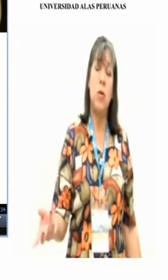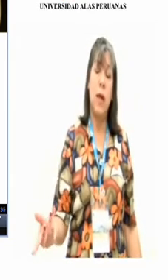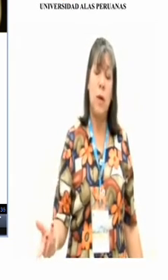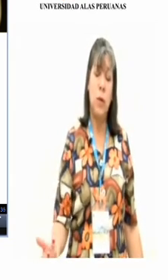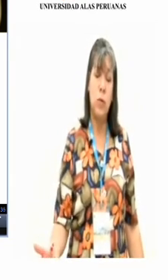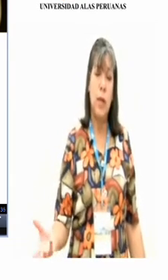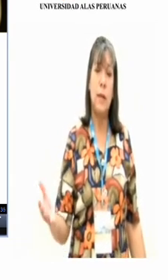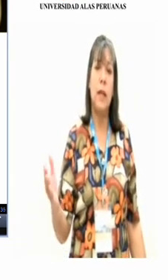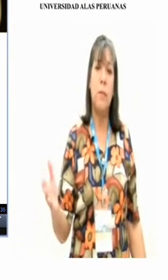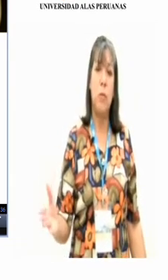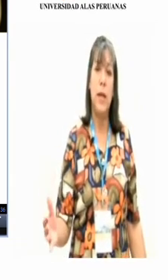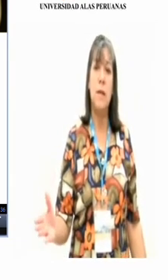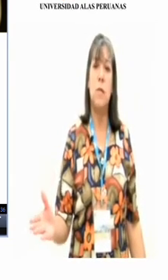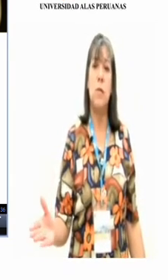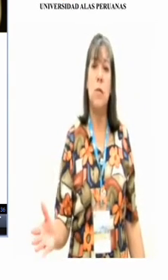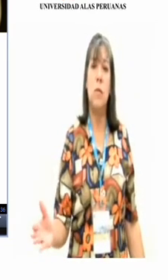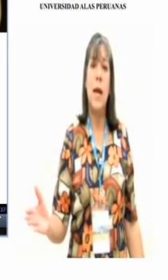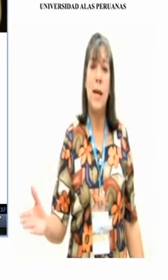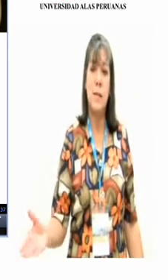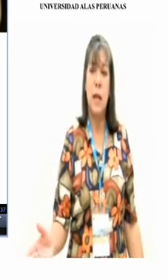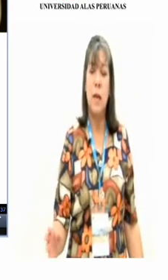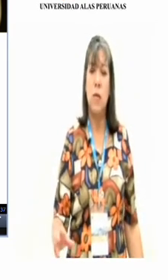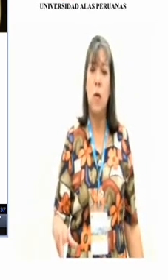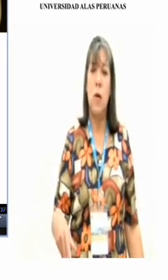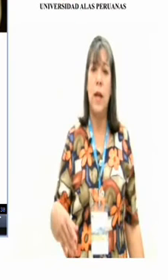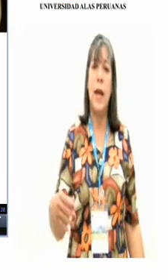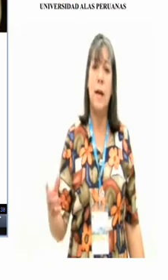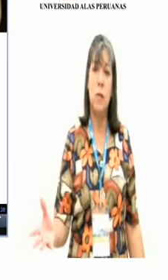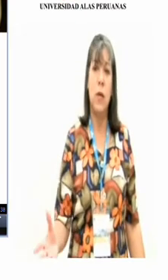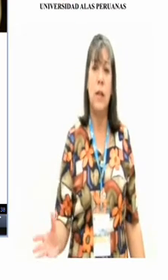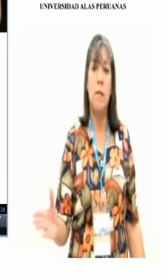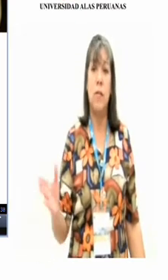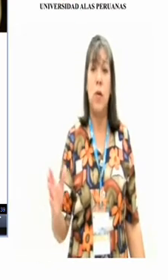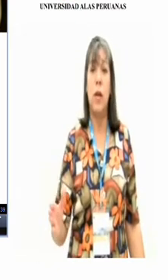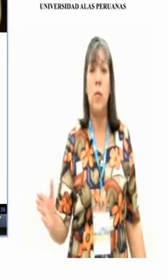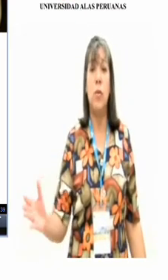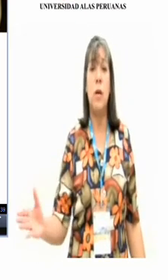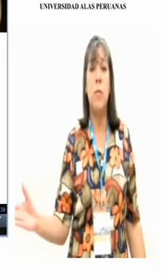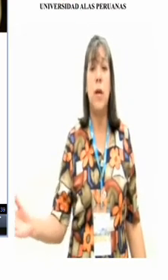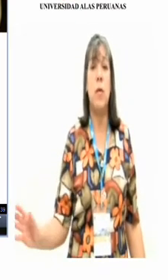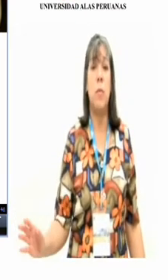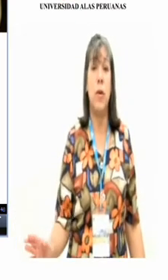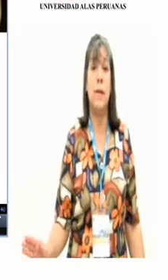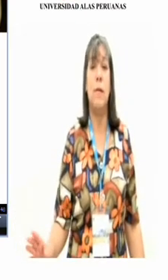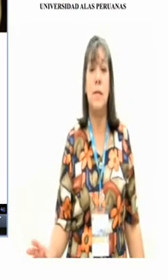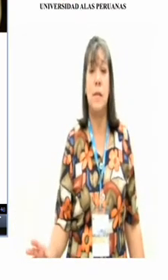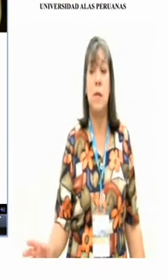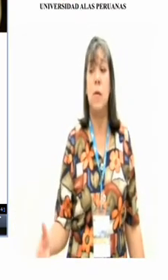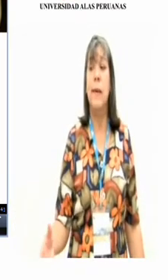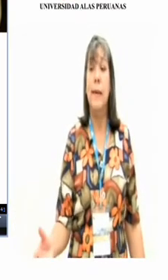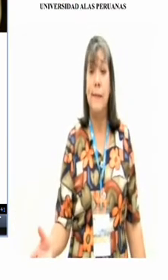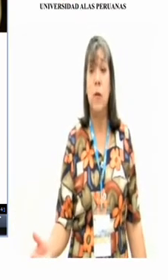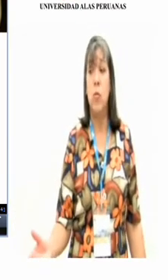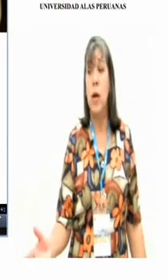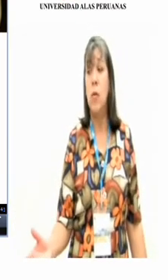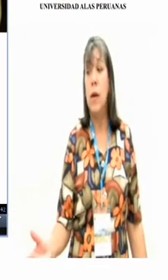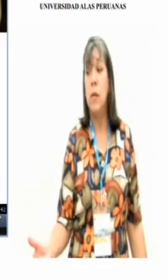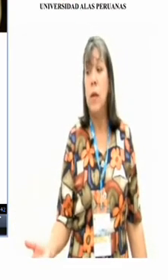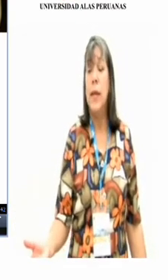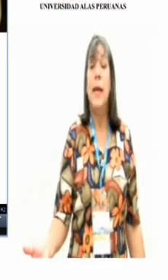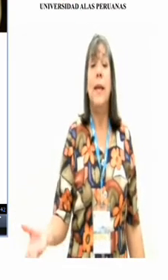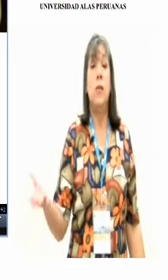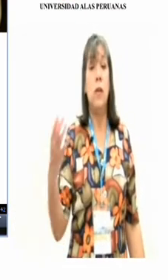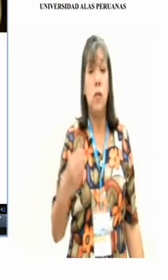le decimos a los estudiantes que publiquen sus asignaciones, que hagan sus intervenciones en un tiempo que lo hemos establecido de